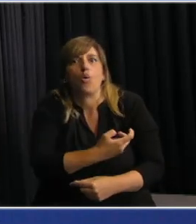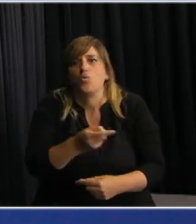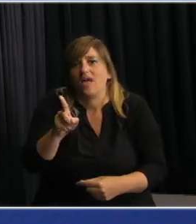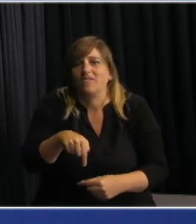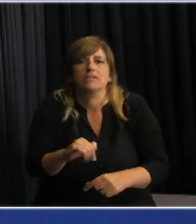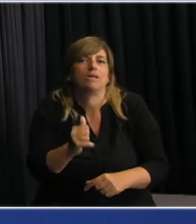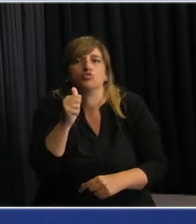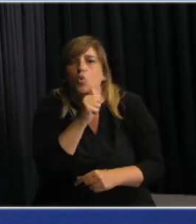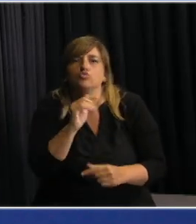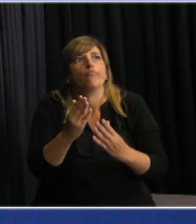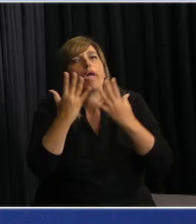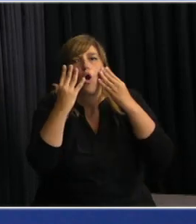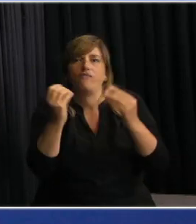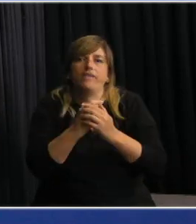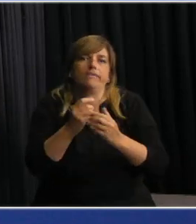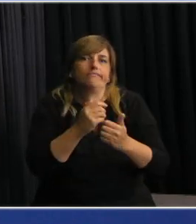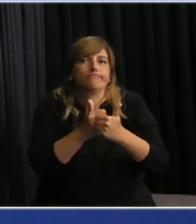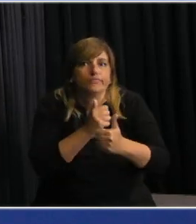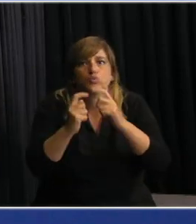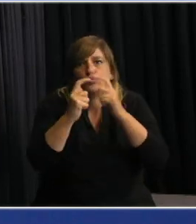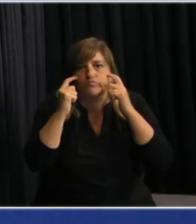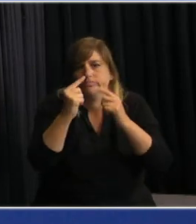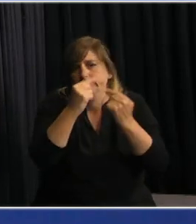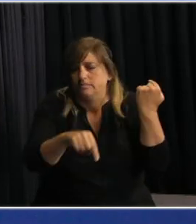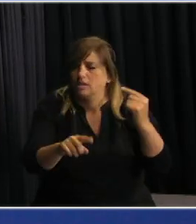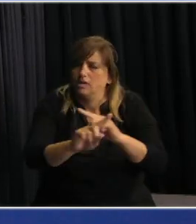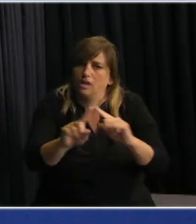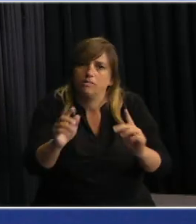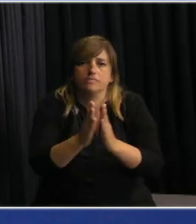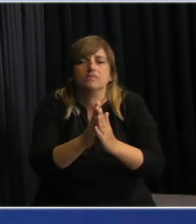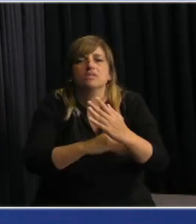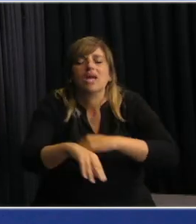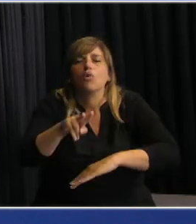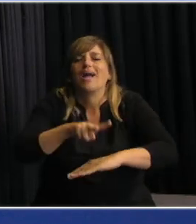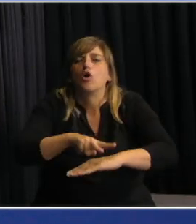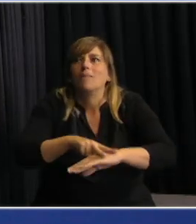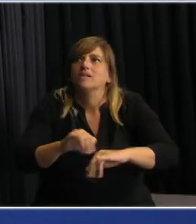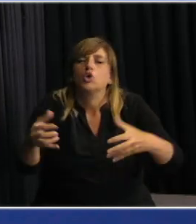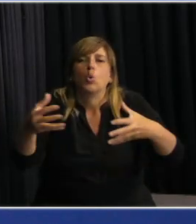llegar, tenemos que dejar de cuidarnos. Es más, hay una recomendación del GACH